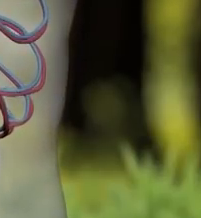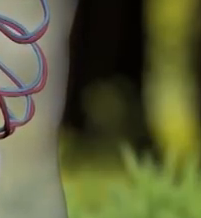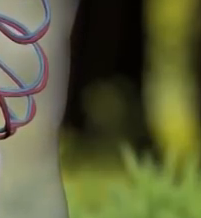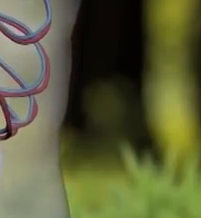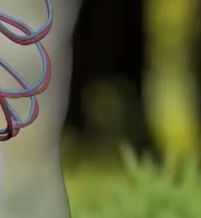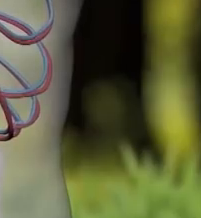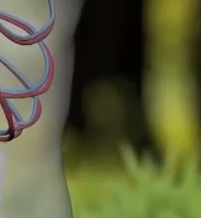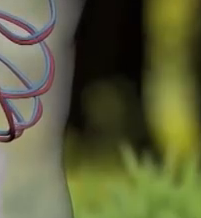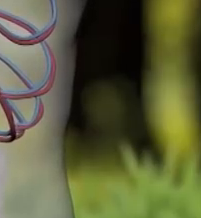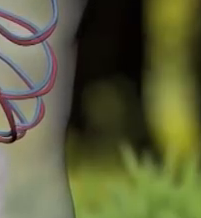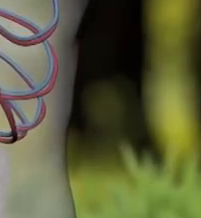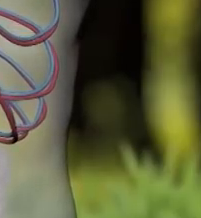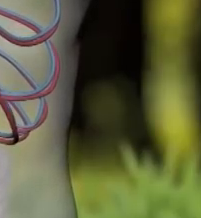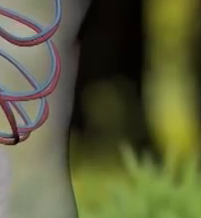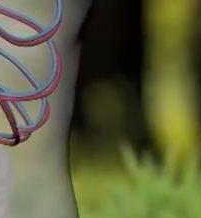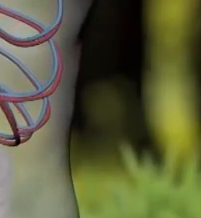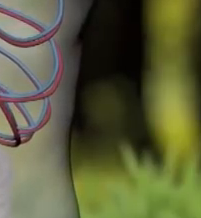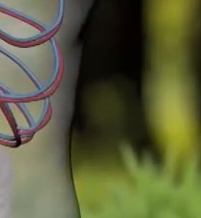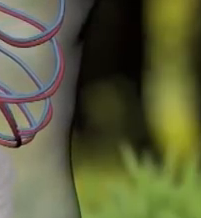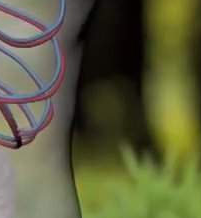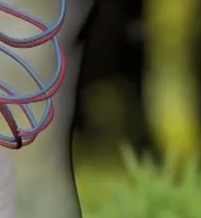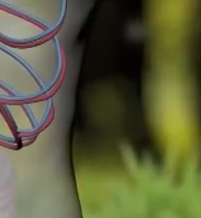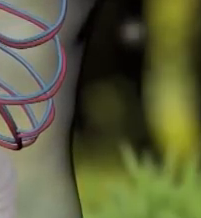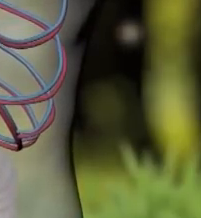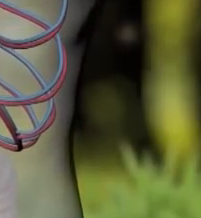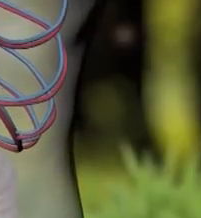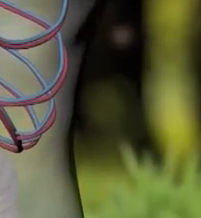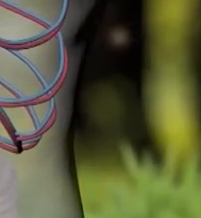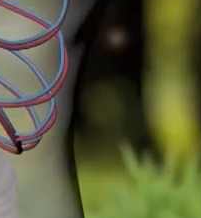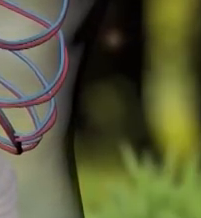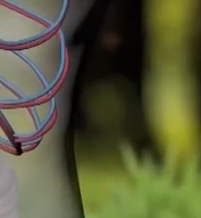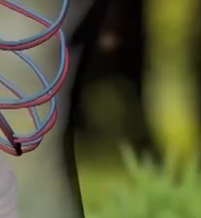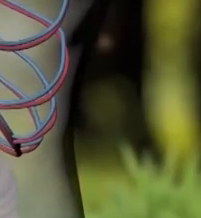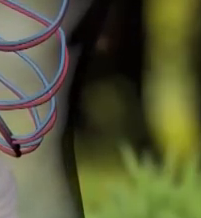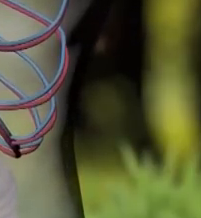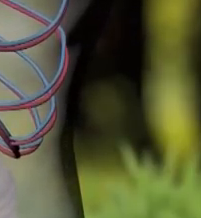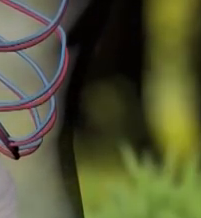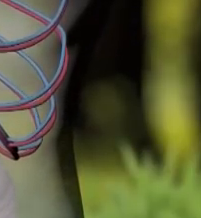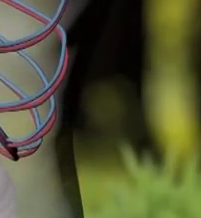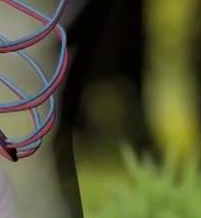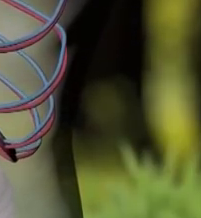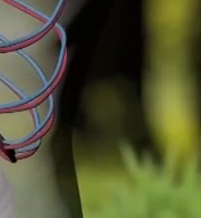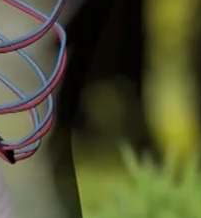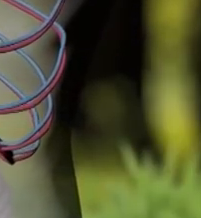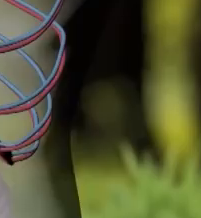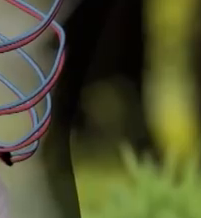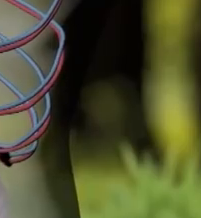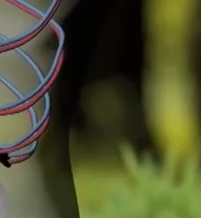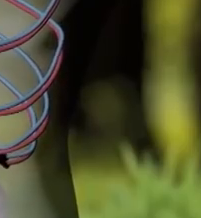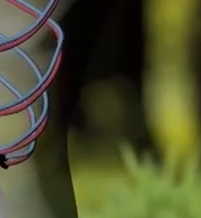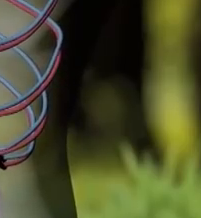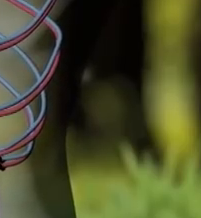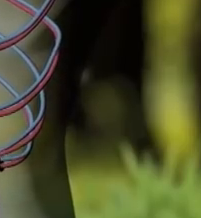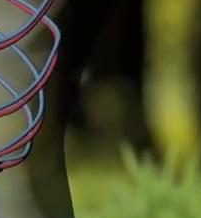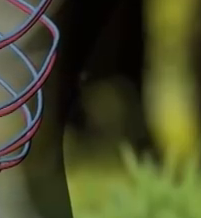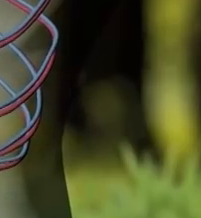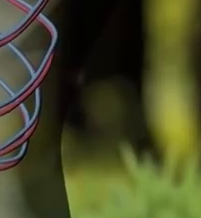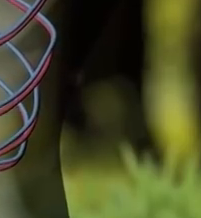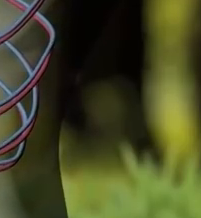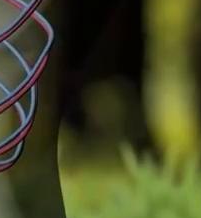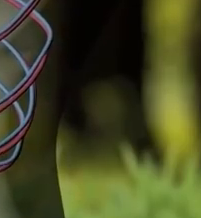circulatorio, permitiéndonos metabolizar mejor los azúcares y alimentos, devolviéndonos esa vitalidad y energía que nuestra